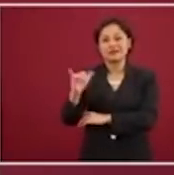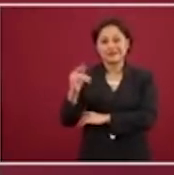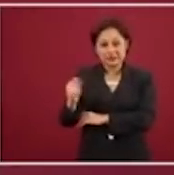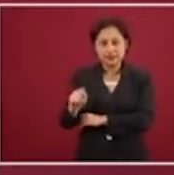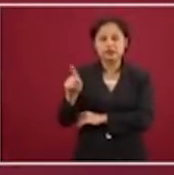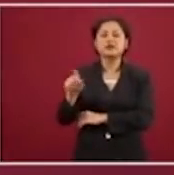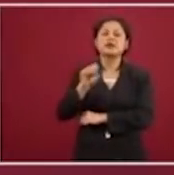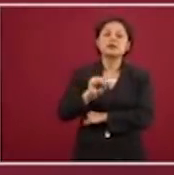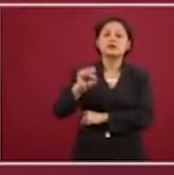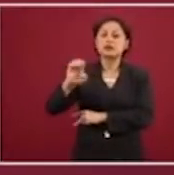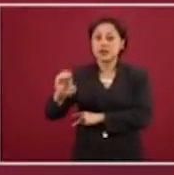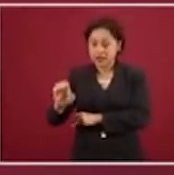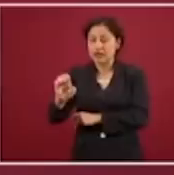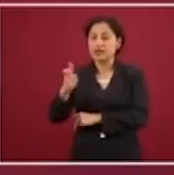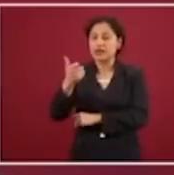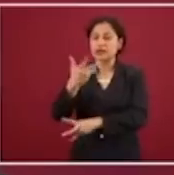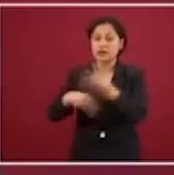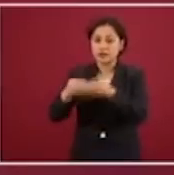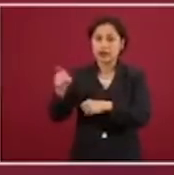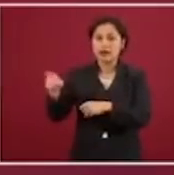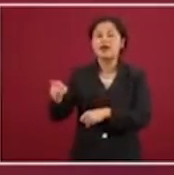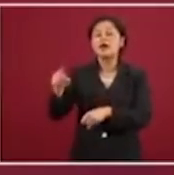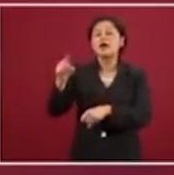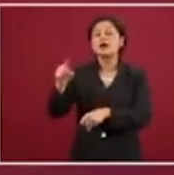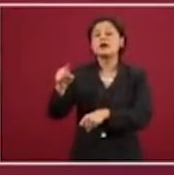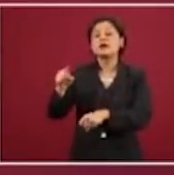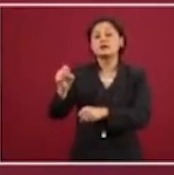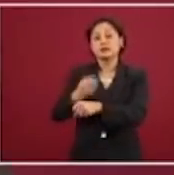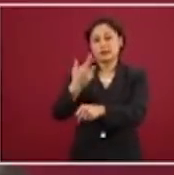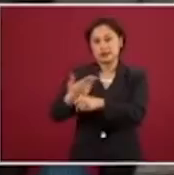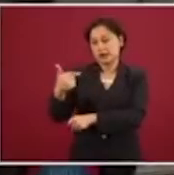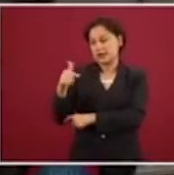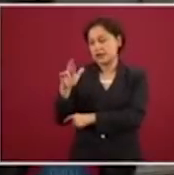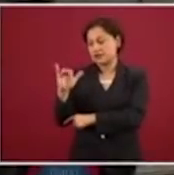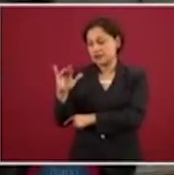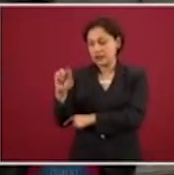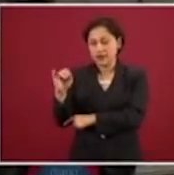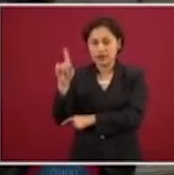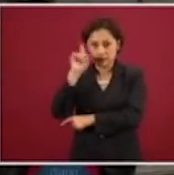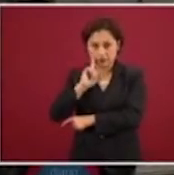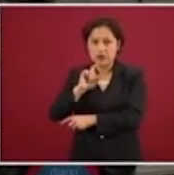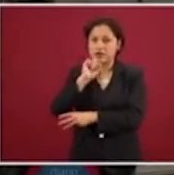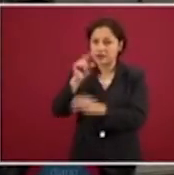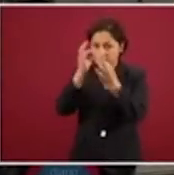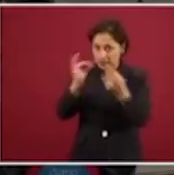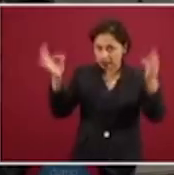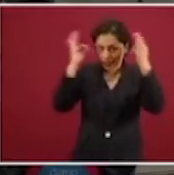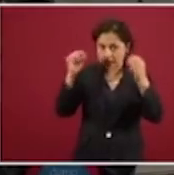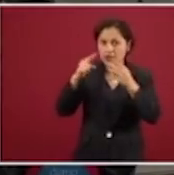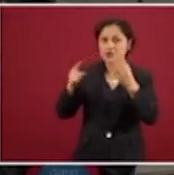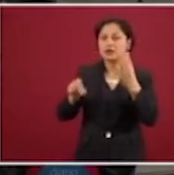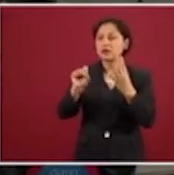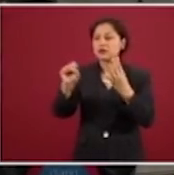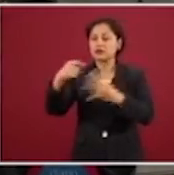Economía, directamente con la secretaria Graciela Márquez, participó la Cancillería también, y desde luego la Secretaría de Salud,